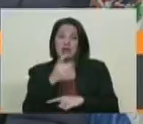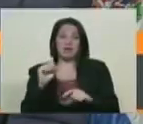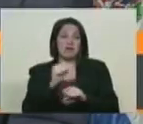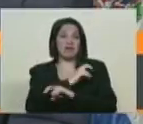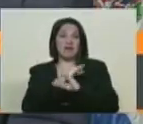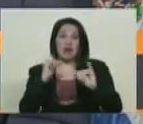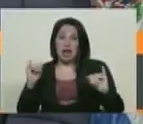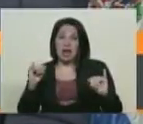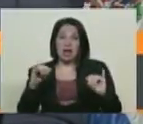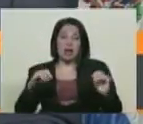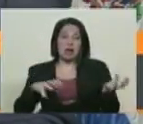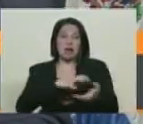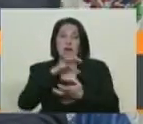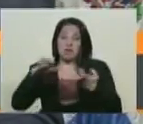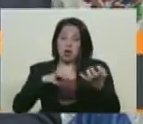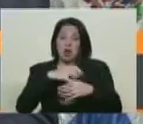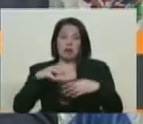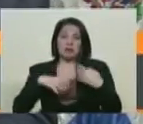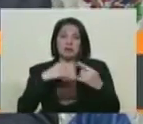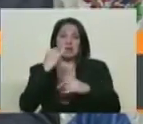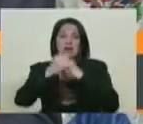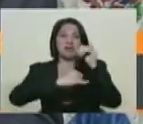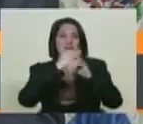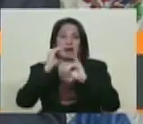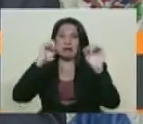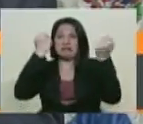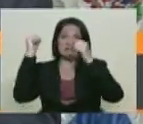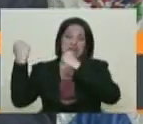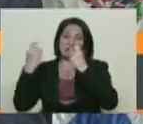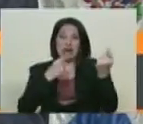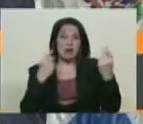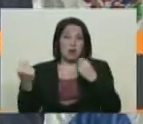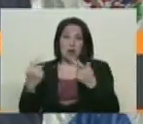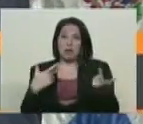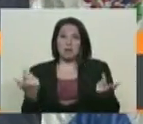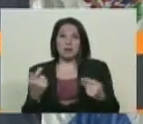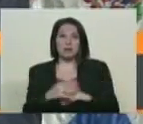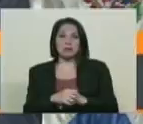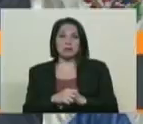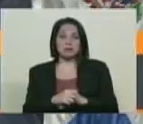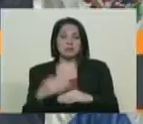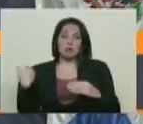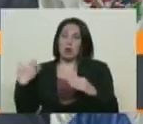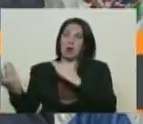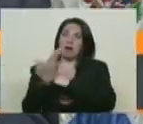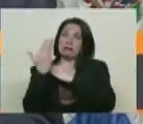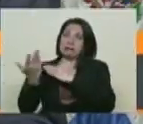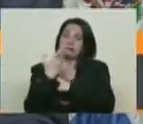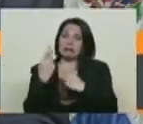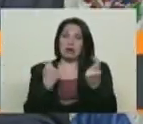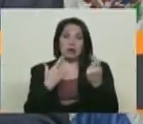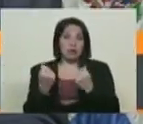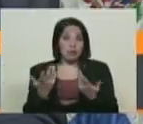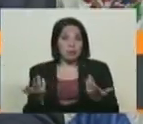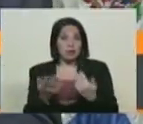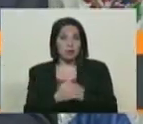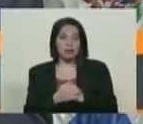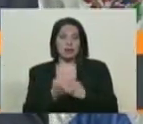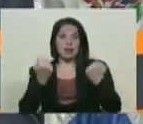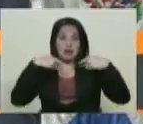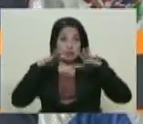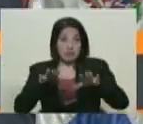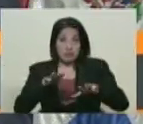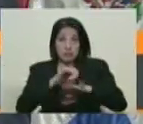externa contra Venezuela, en forma de bloqueo económico, en forma de sanciones económicas. Como bien